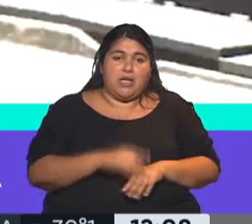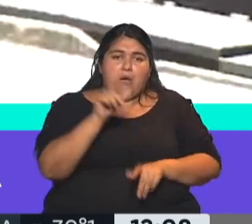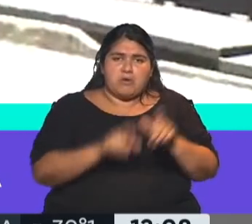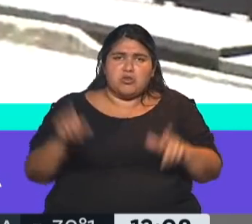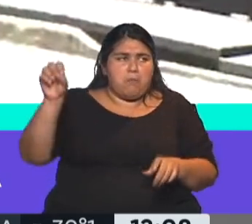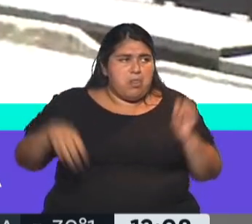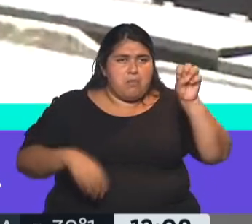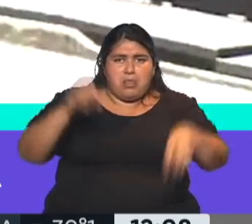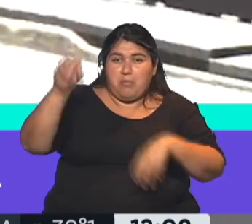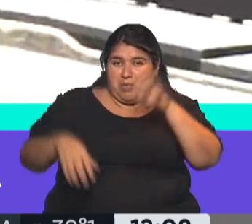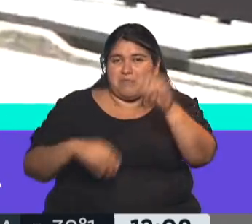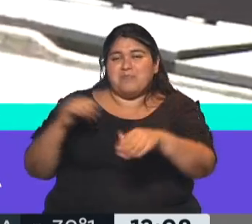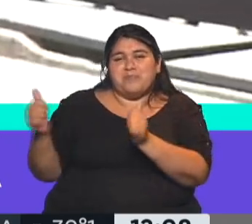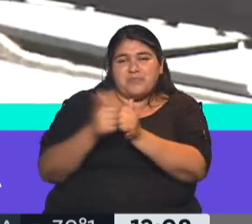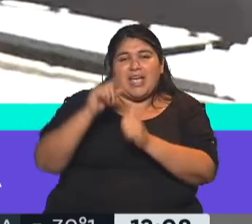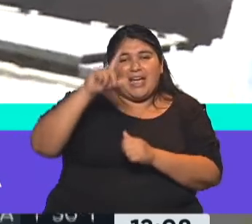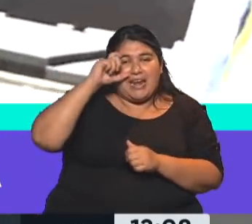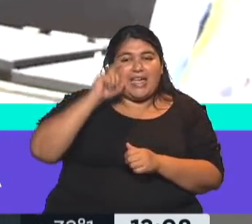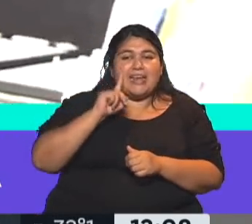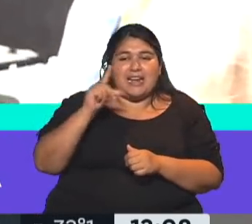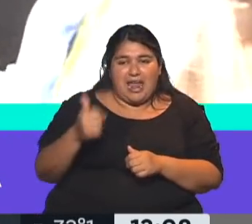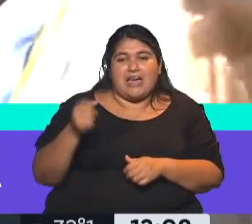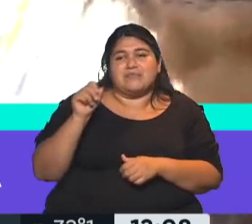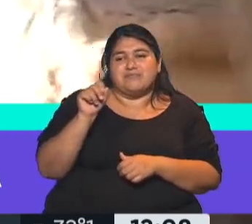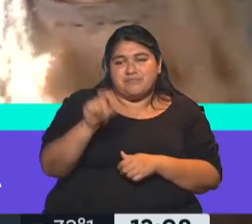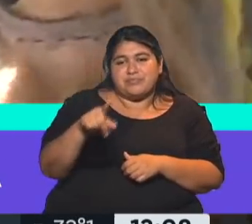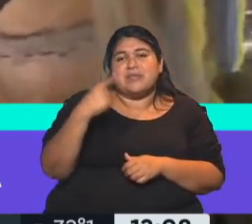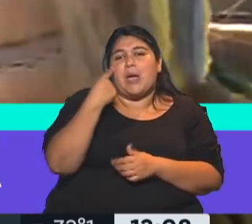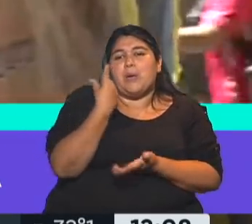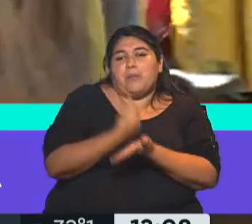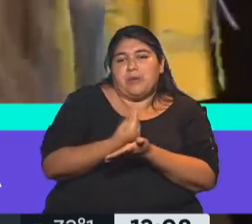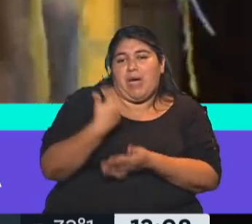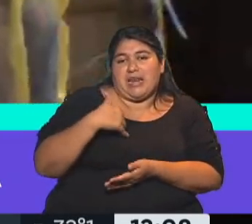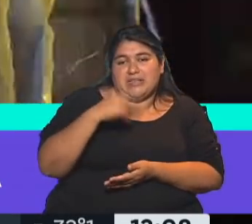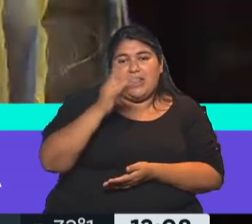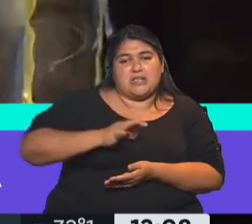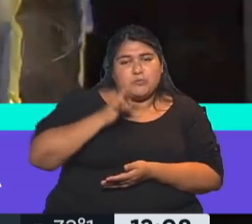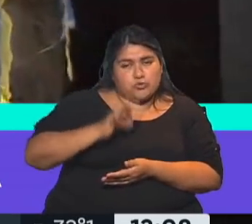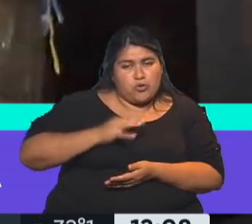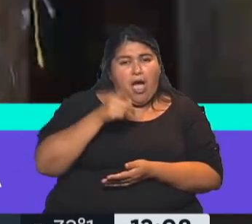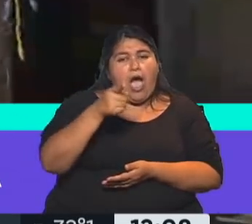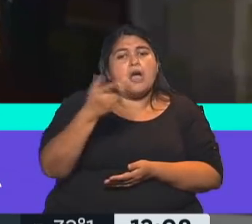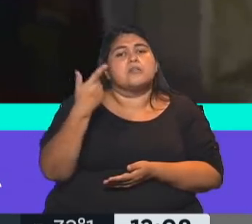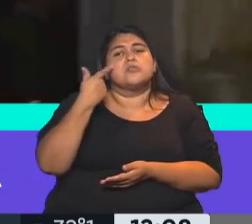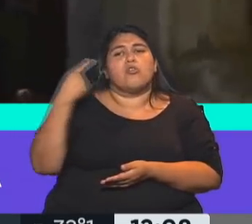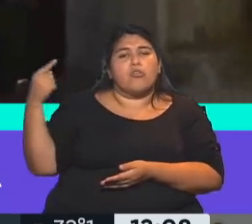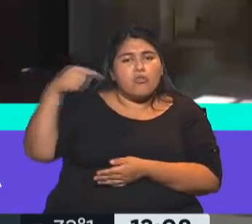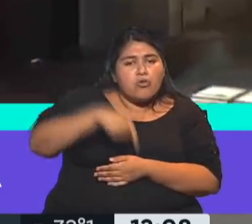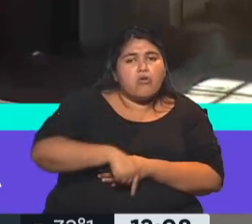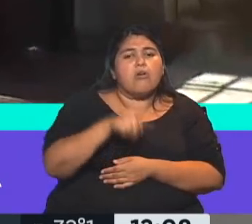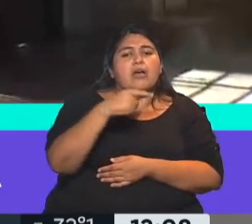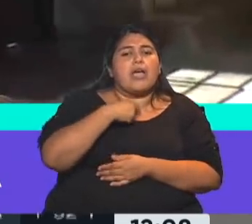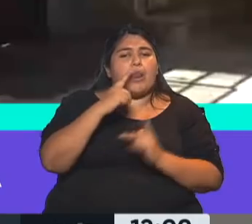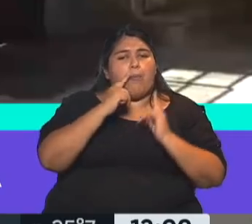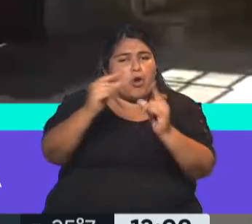llegando, y estamos con Leila, ella es ciudadana ucraniana, vive en Argentina ya hace unos años y se acercó aquí a la embajada a protestar contra